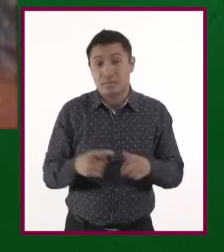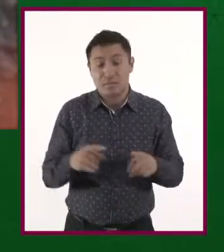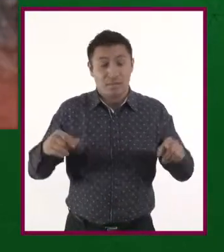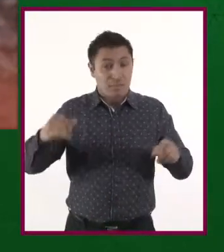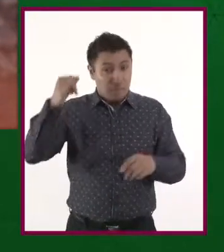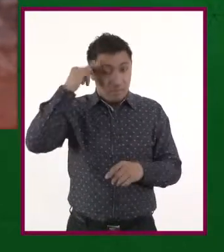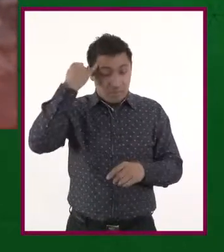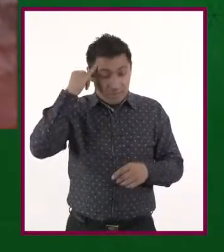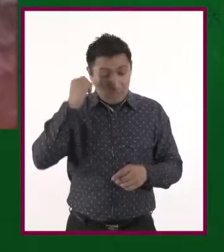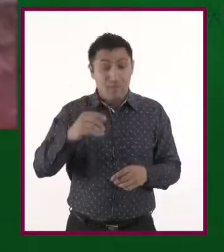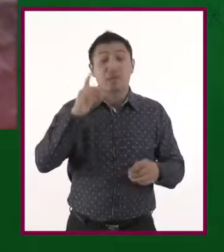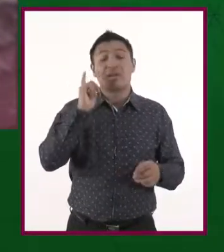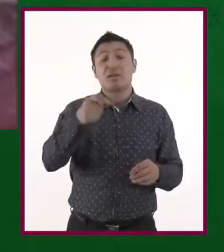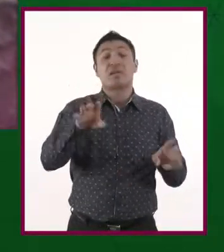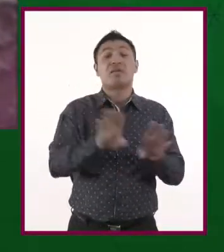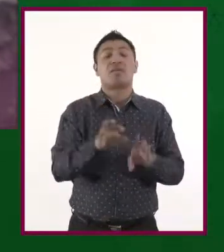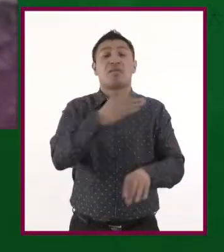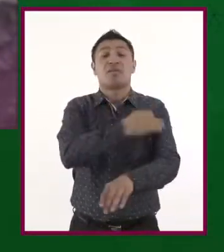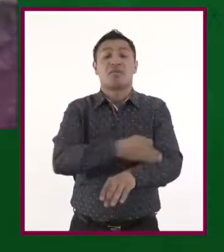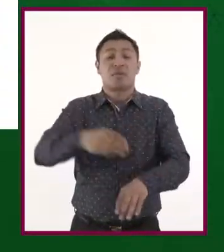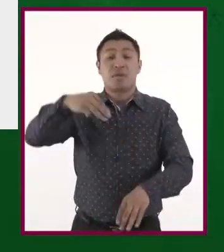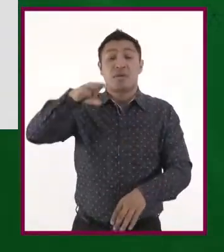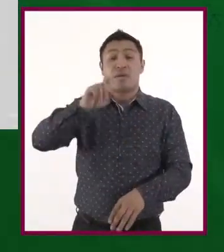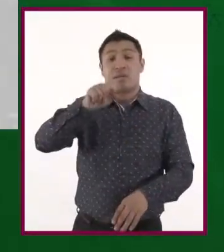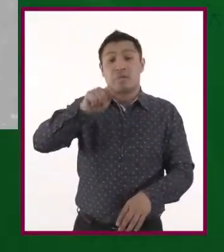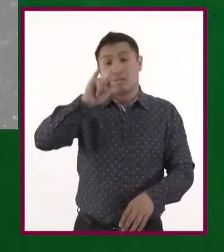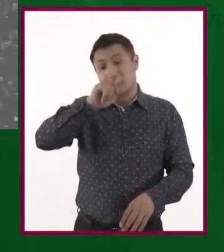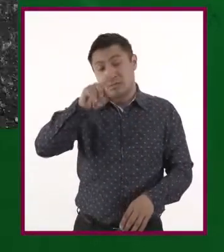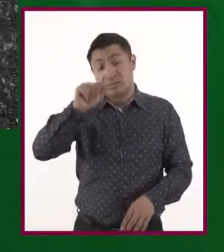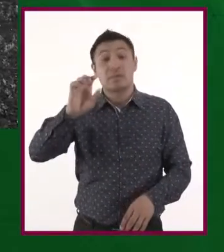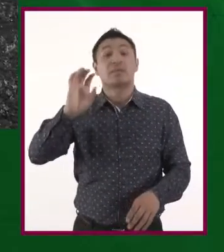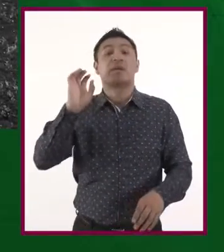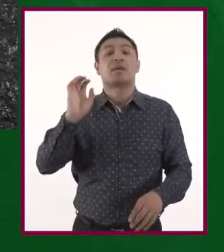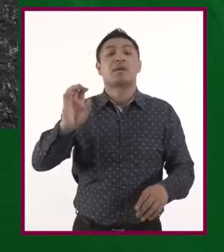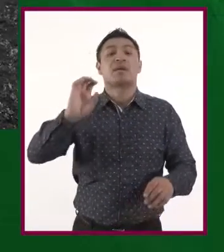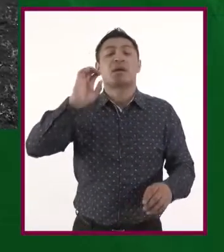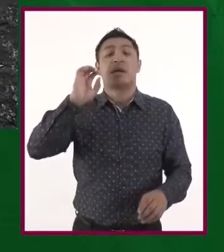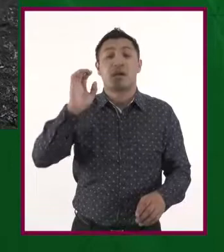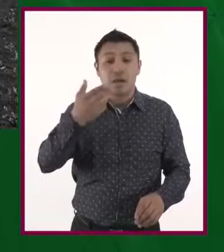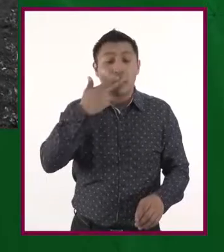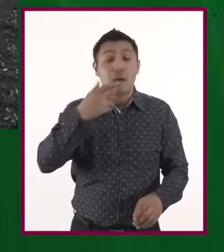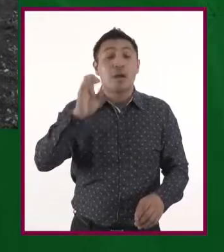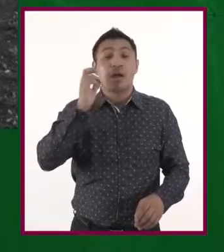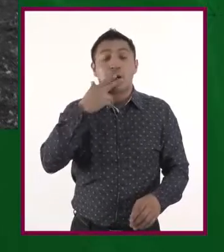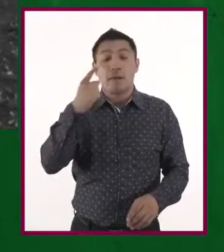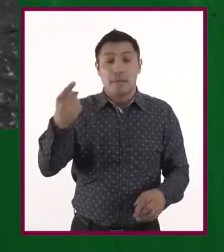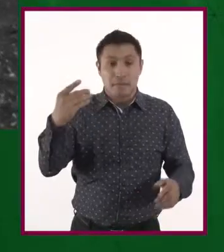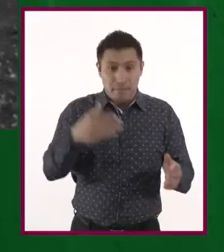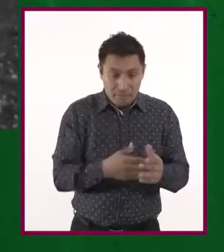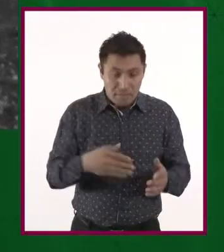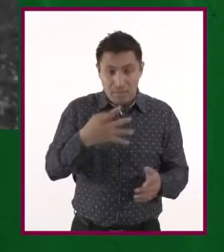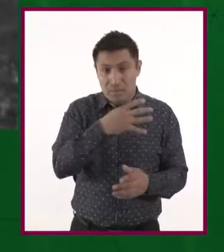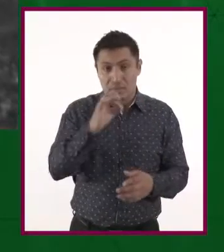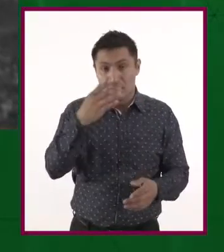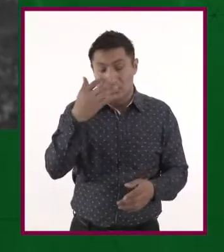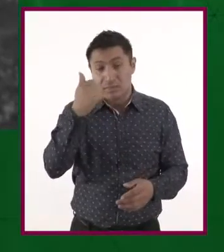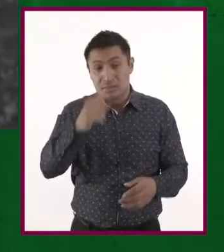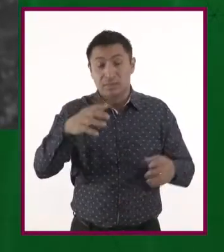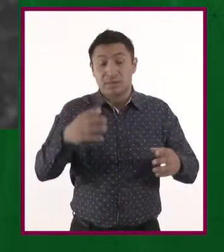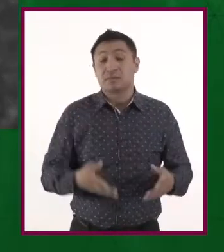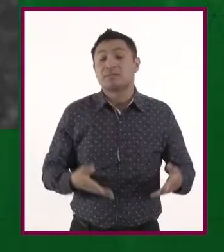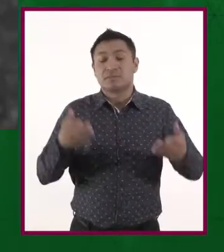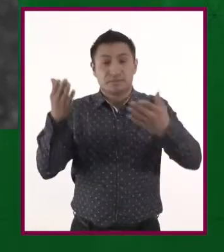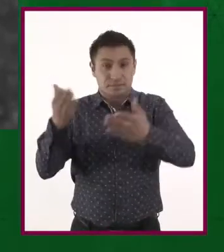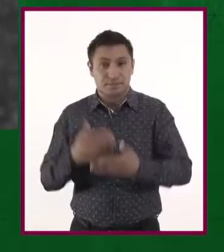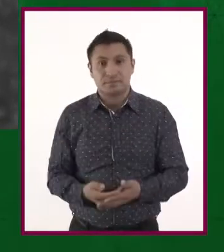Se trata del traslado de una familia mestiza en Chiapas en 1956. Los mestizos son nacidos de padre y